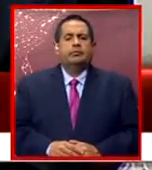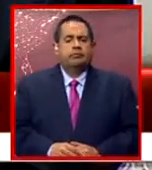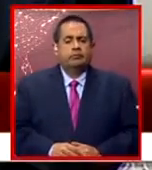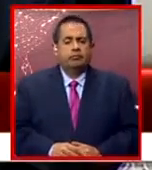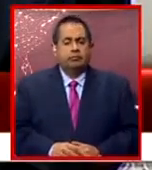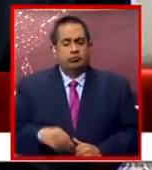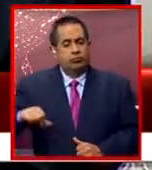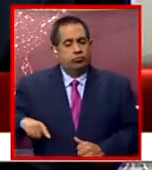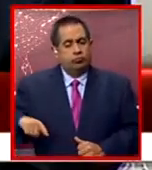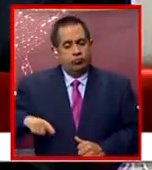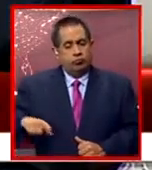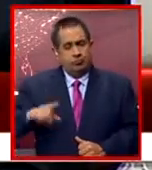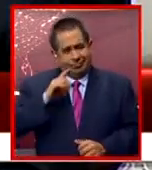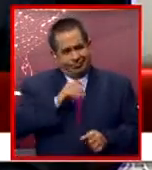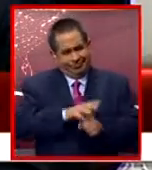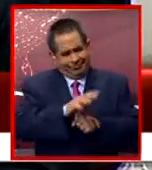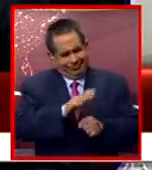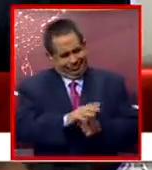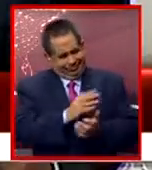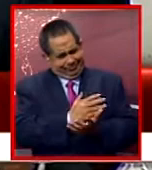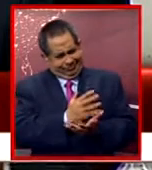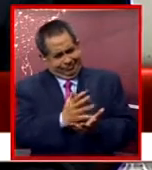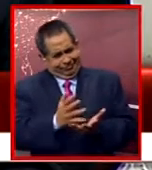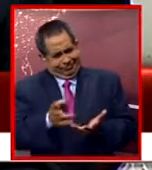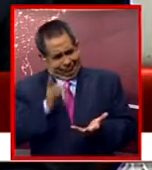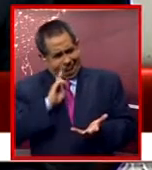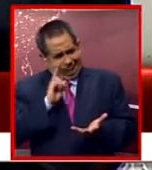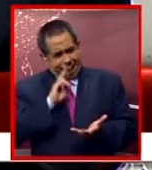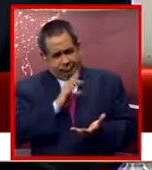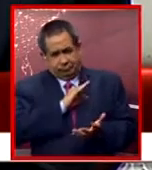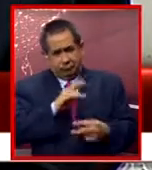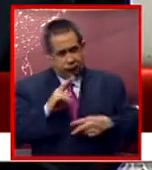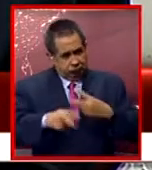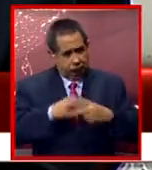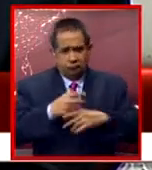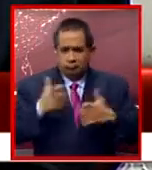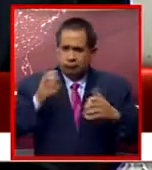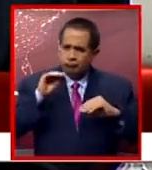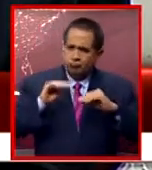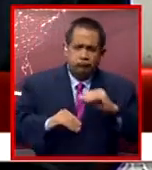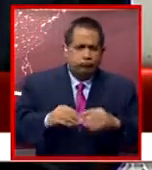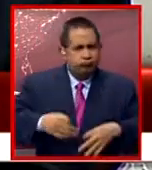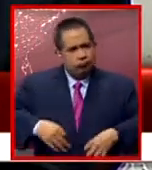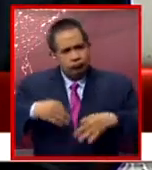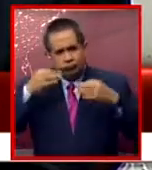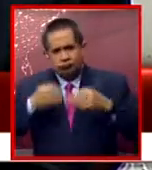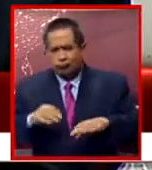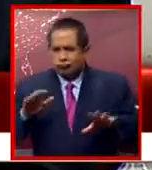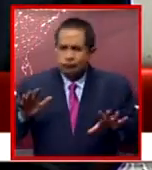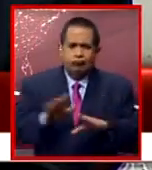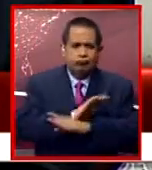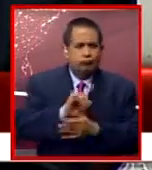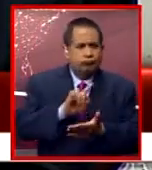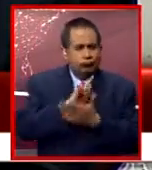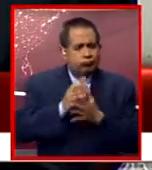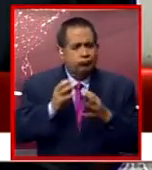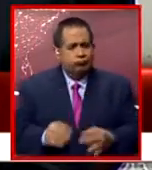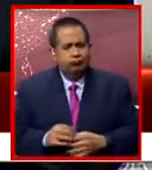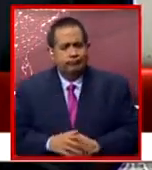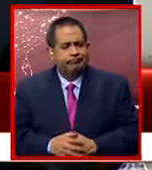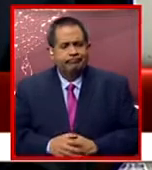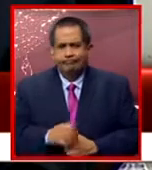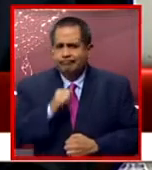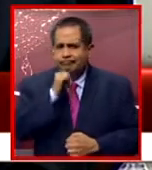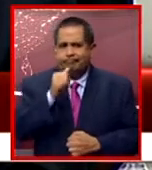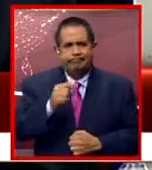Este gobierno tuvo todas las condiciones a su favor para construir una auténtica reforma de la educación en México.